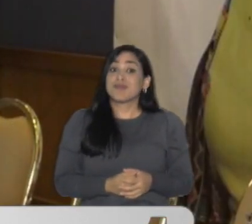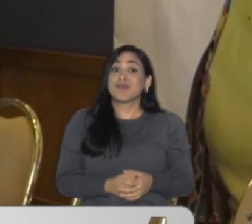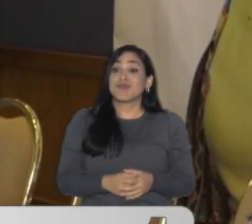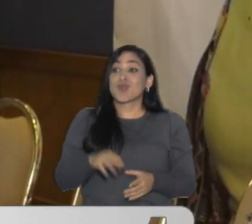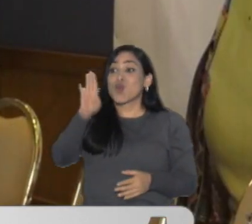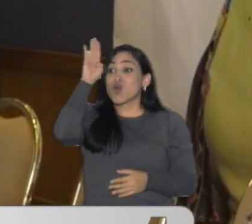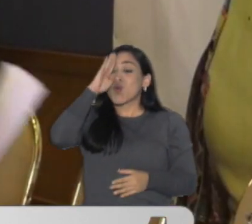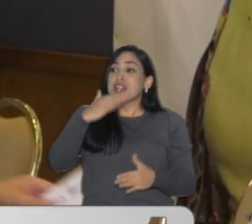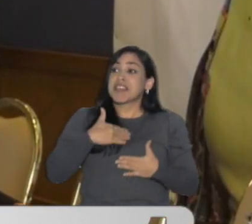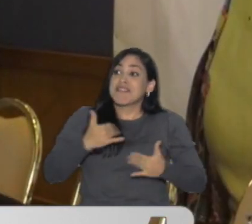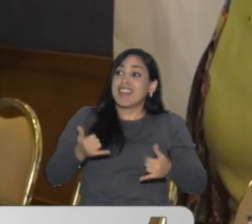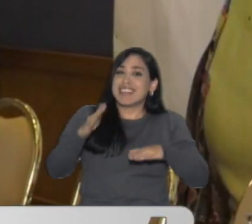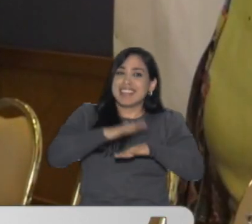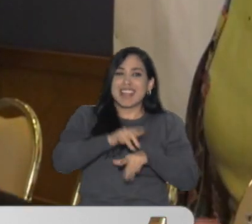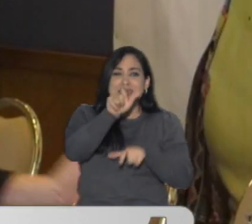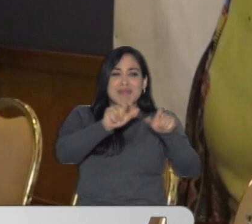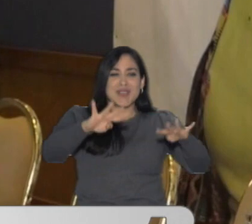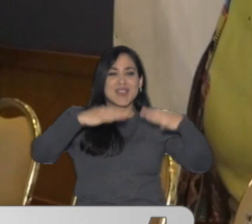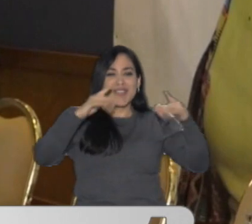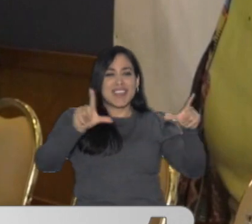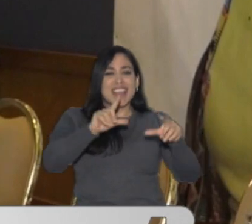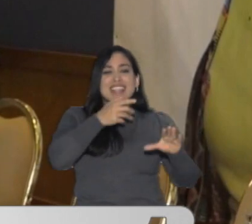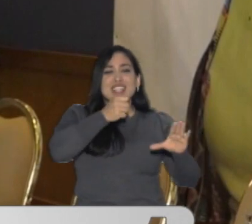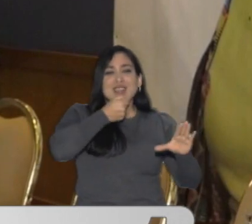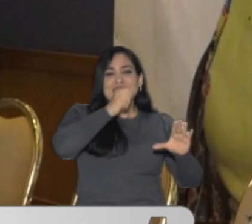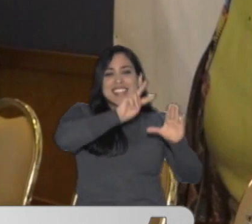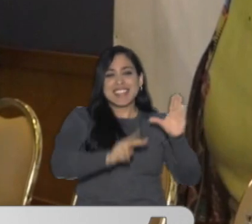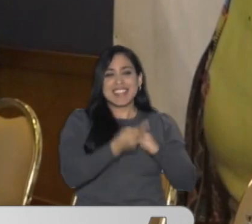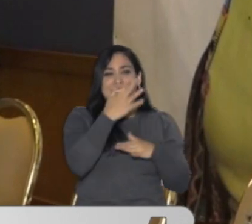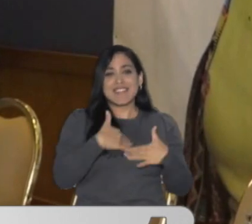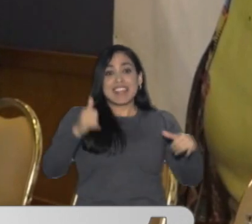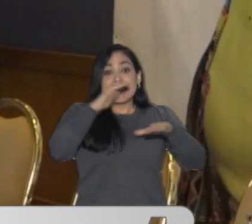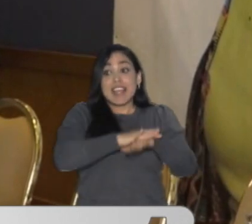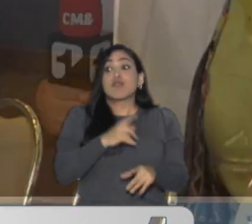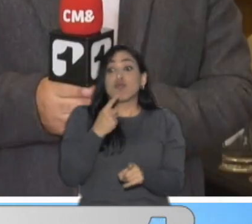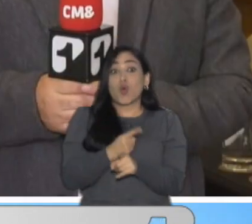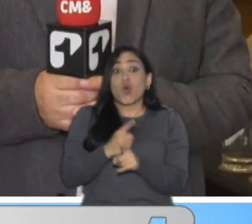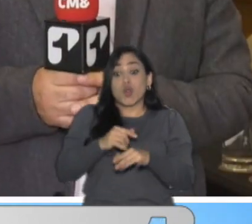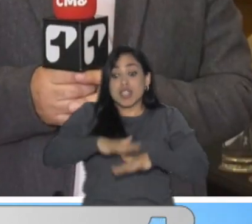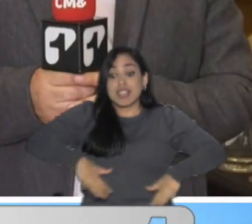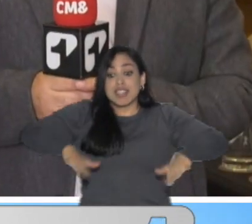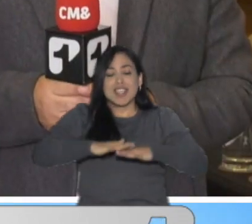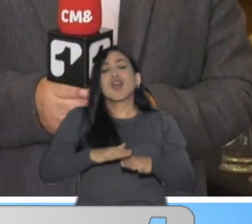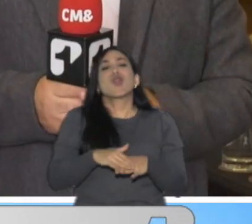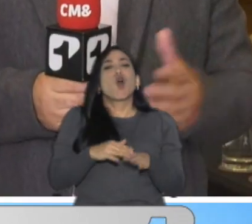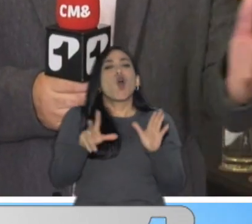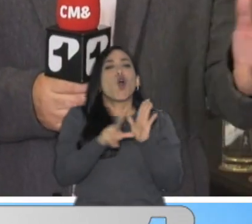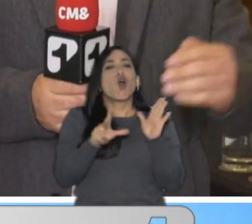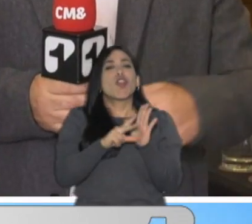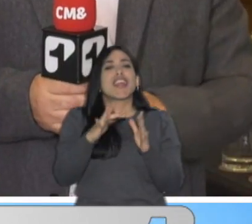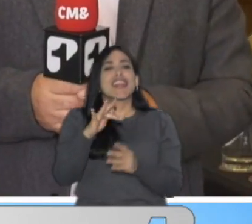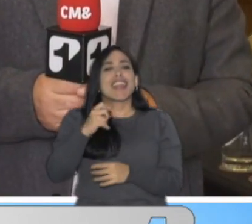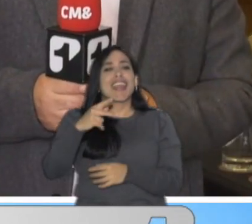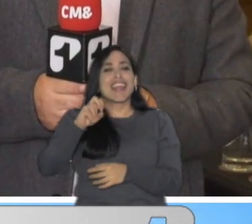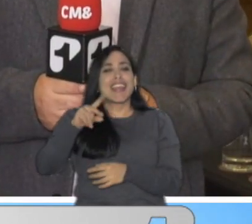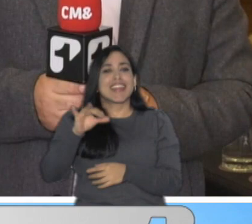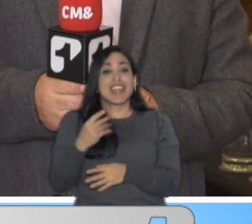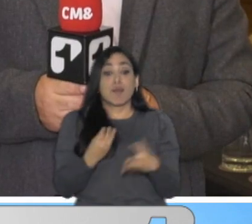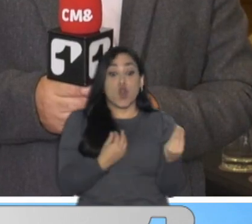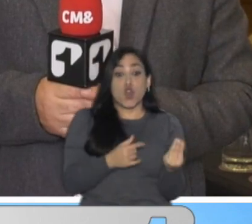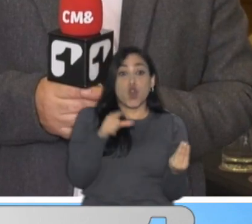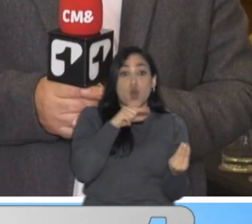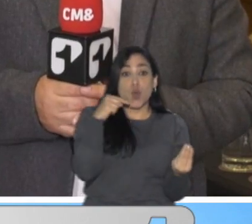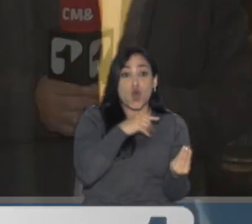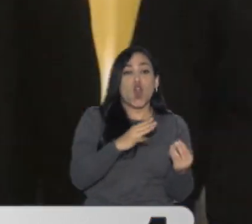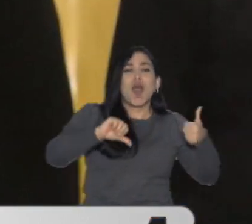Beatriz Elena, gusto saludarla, televidentes de Noticentro 1 CMI, muy buenas tardes. Efectivamente, en el Salón Bolívar del Hotel Tequendama, a esta hora la bancada electa del